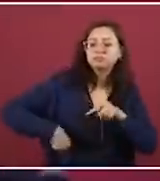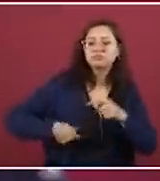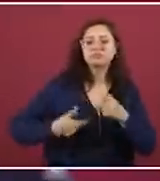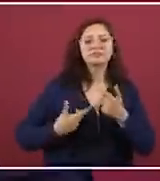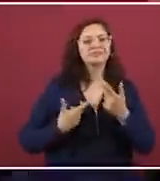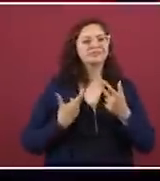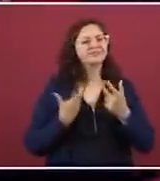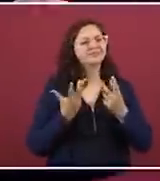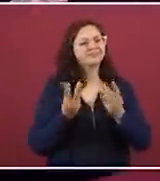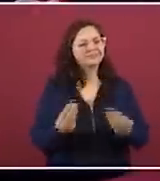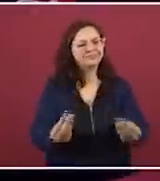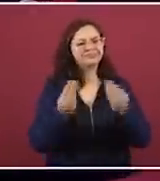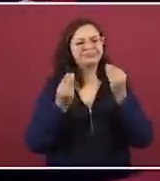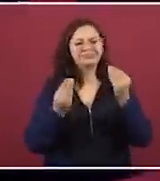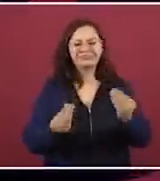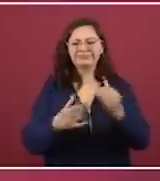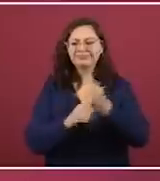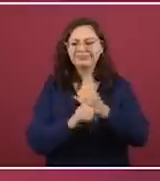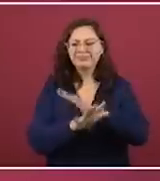todo eso,